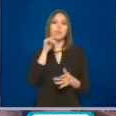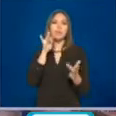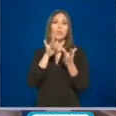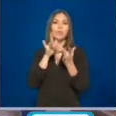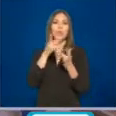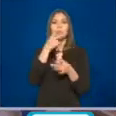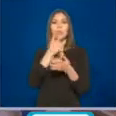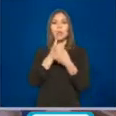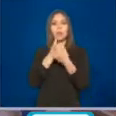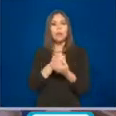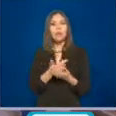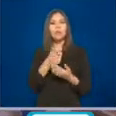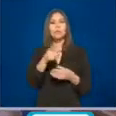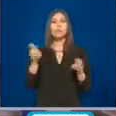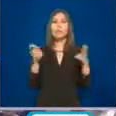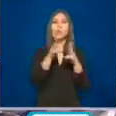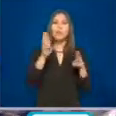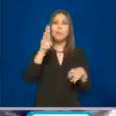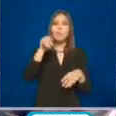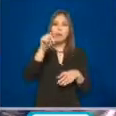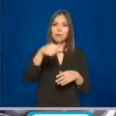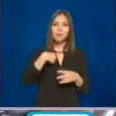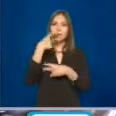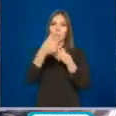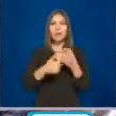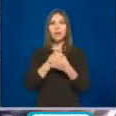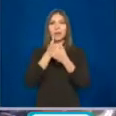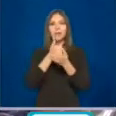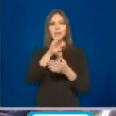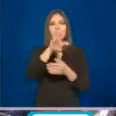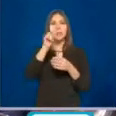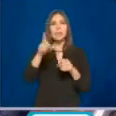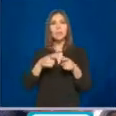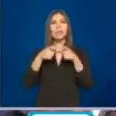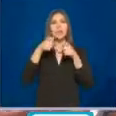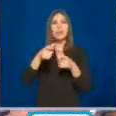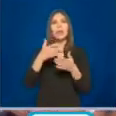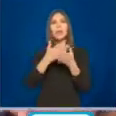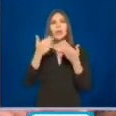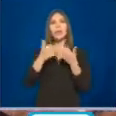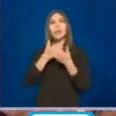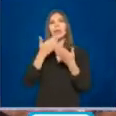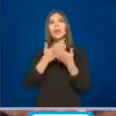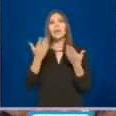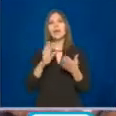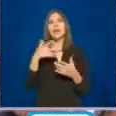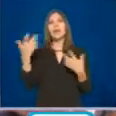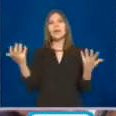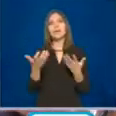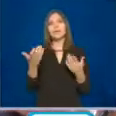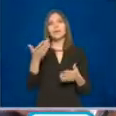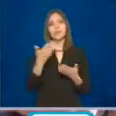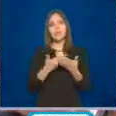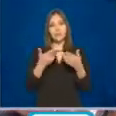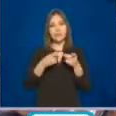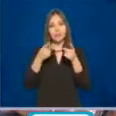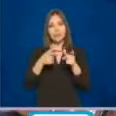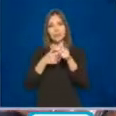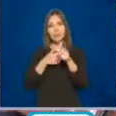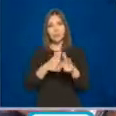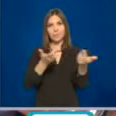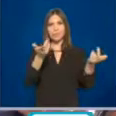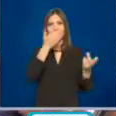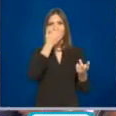me insistía, haz un disco con banda. Y me dijo, yo te lo voy a hacer ahora que estrenó su estudio. Y pues aquí estoy dándole continuidad,